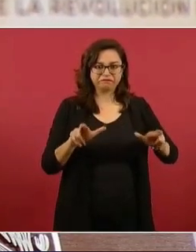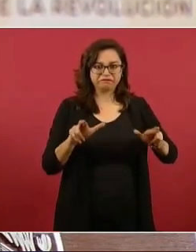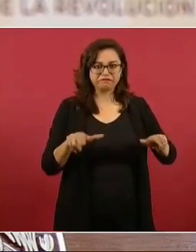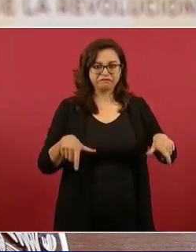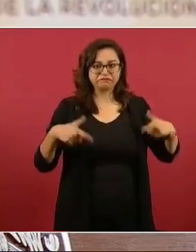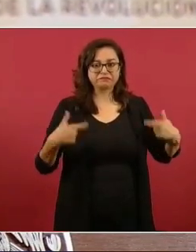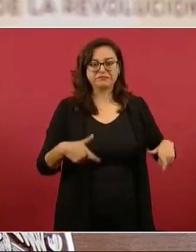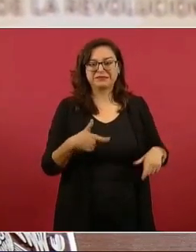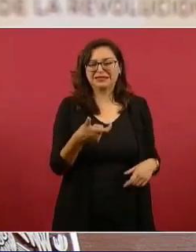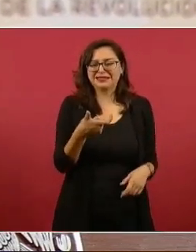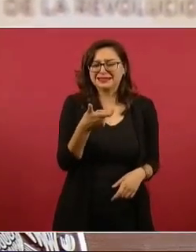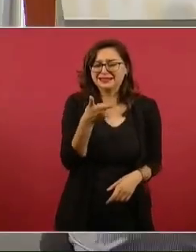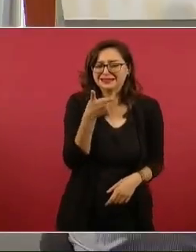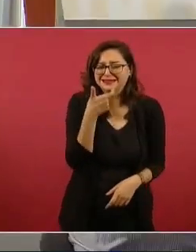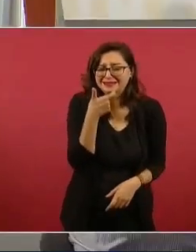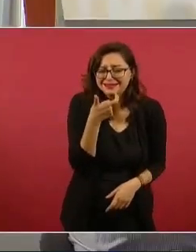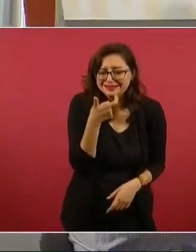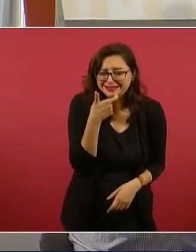pues decía,